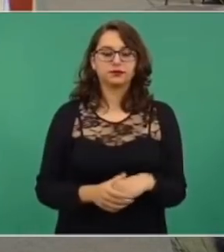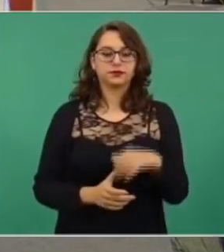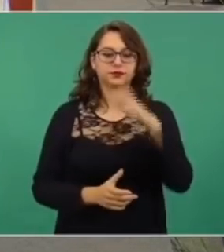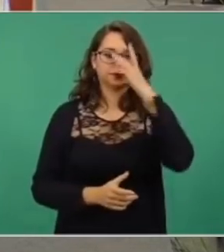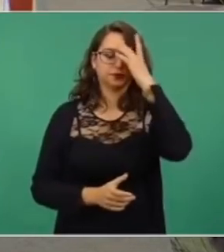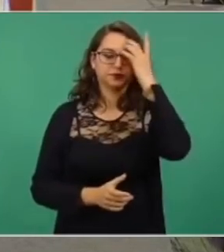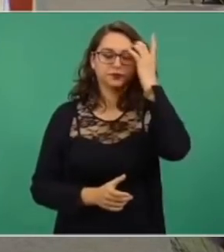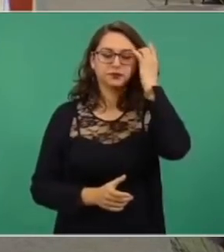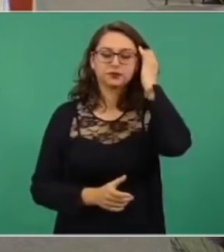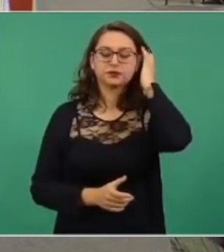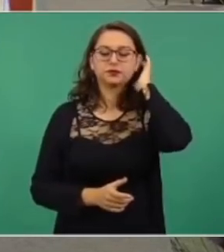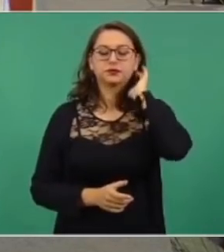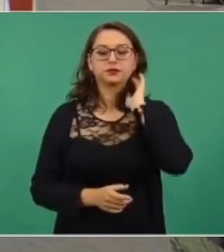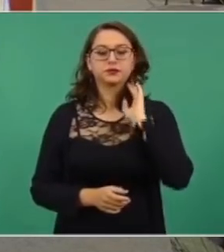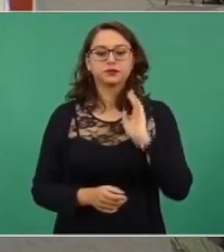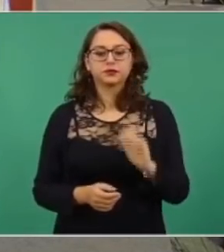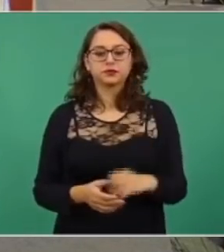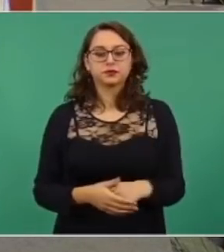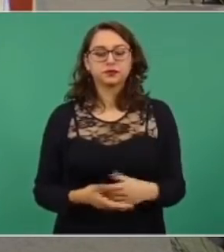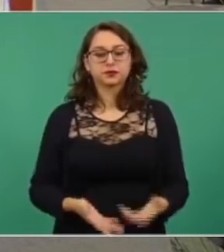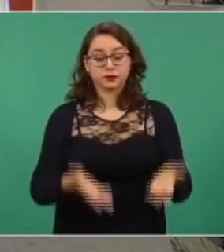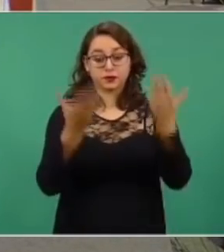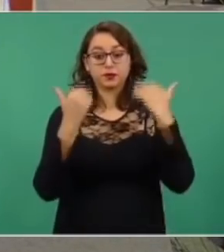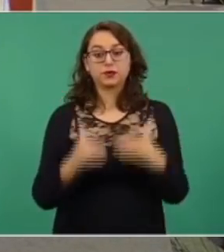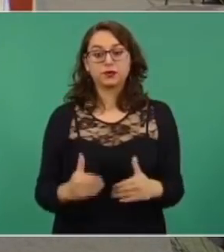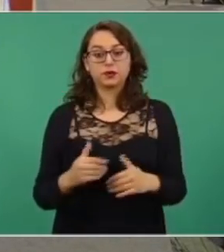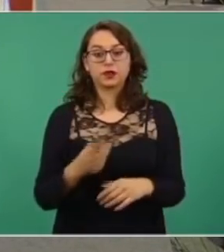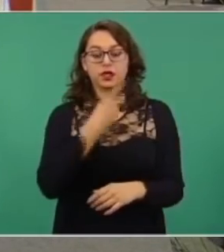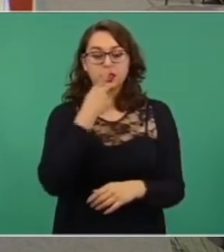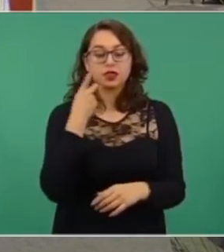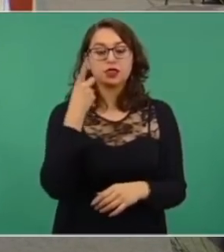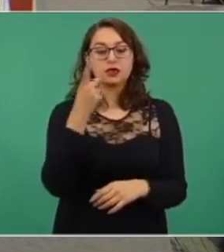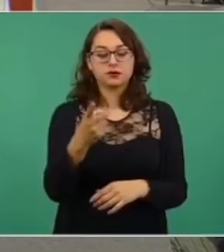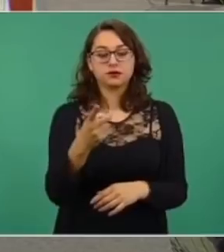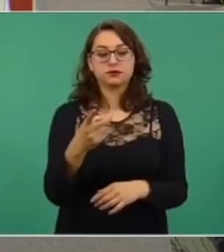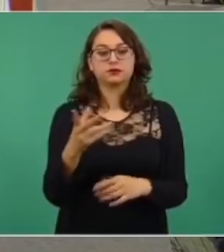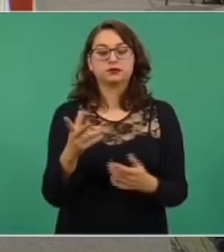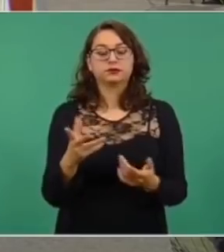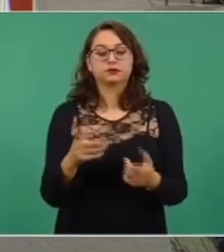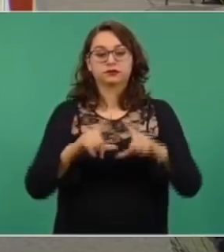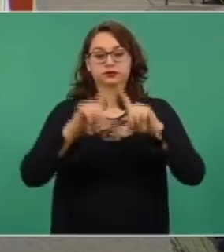Primero, rápidamente adelante, decir que se han